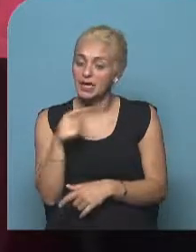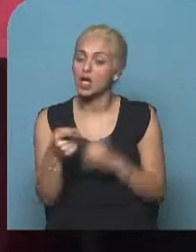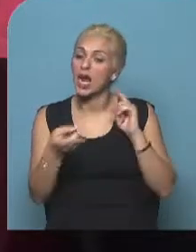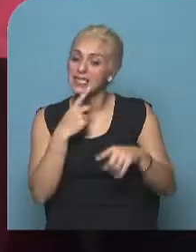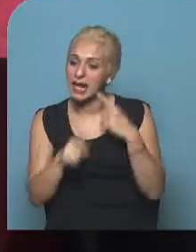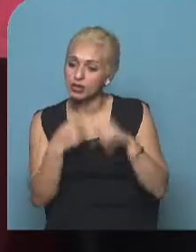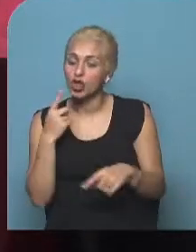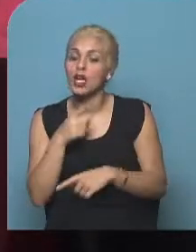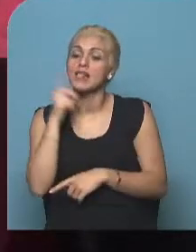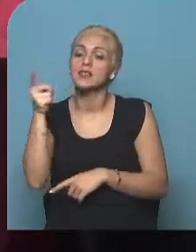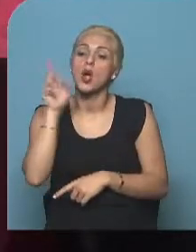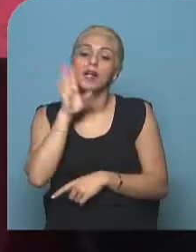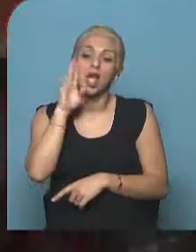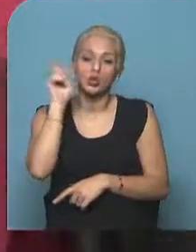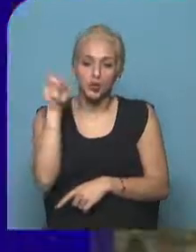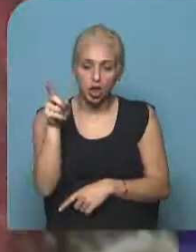con los Estados Unidos.